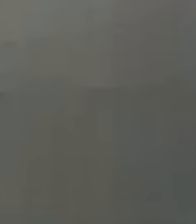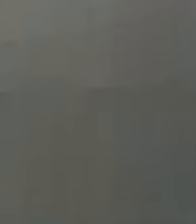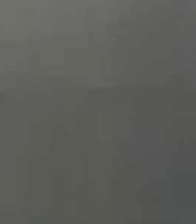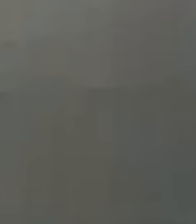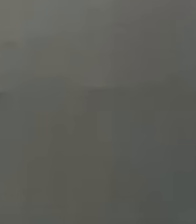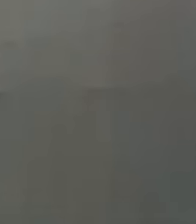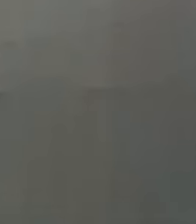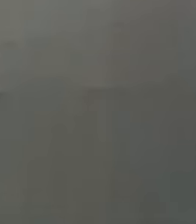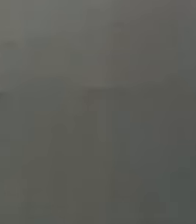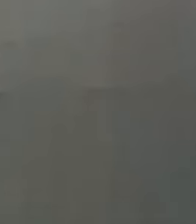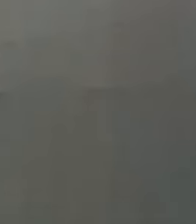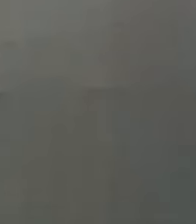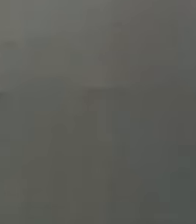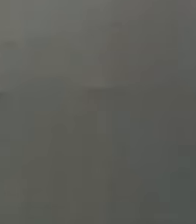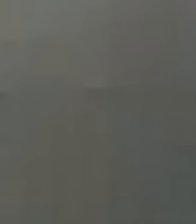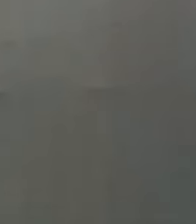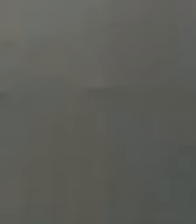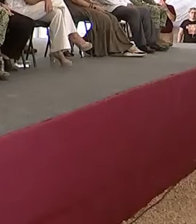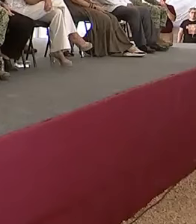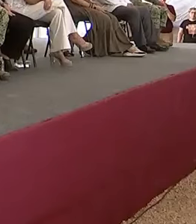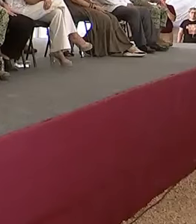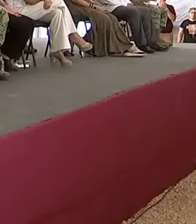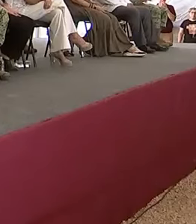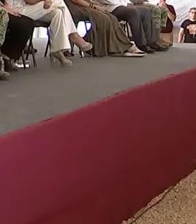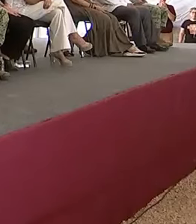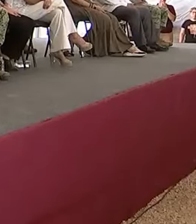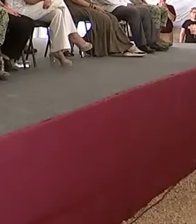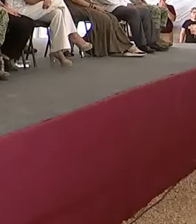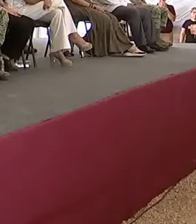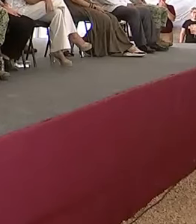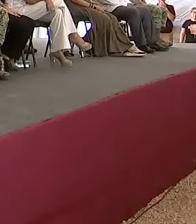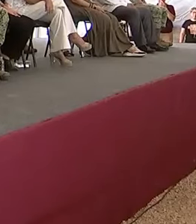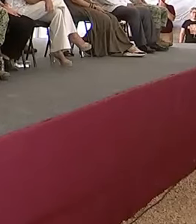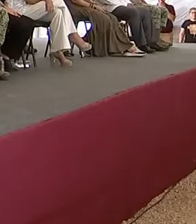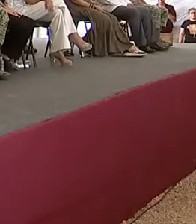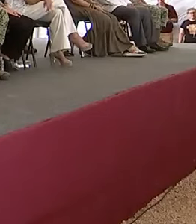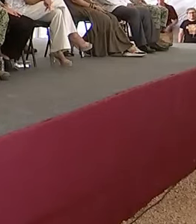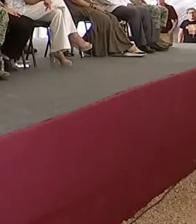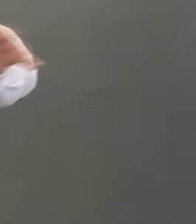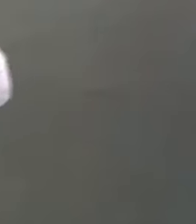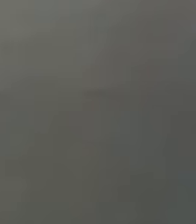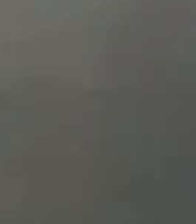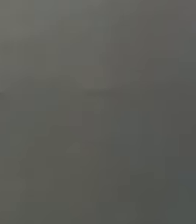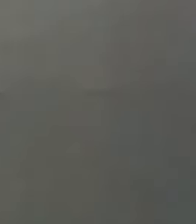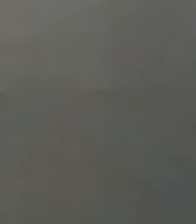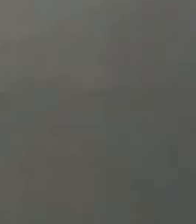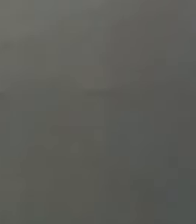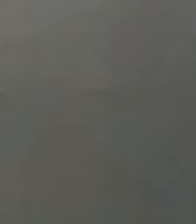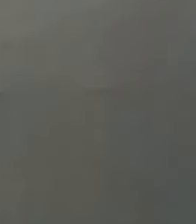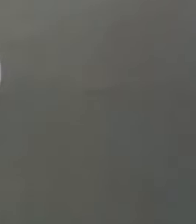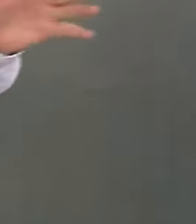solo rematar. Y las palabras